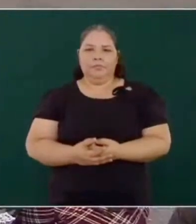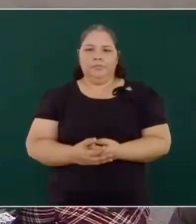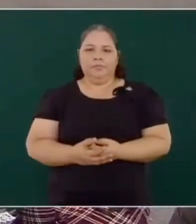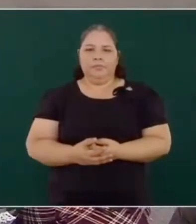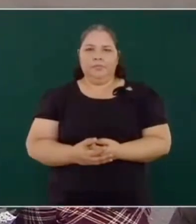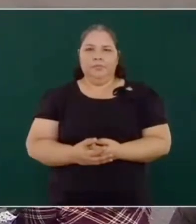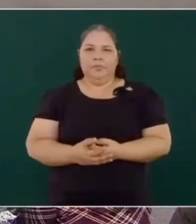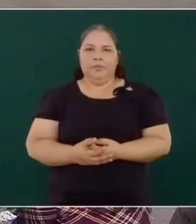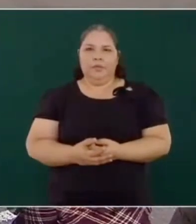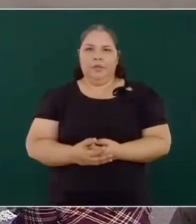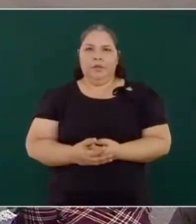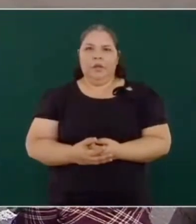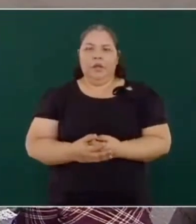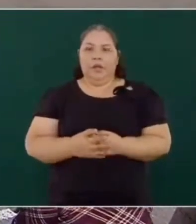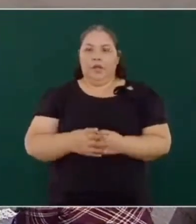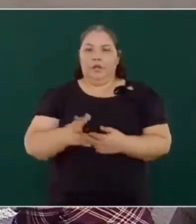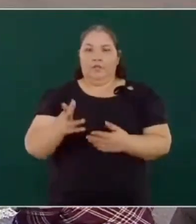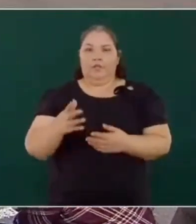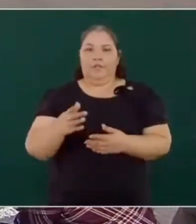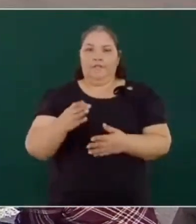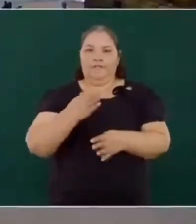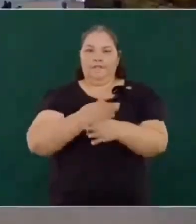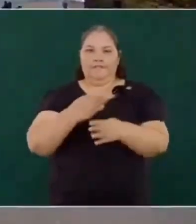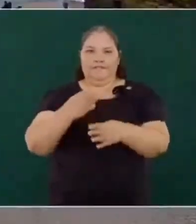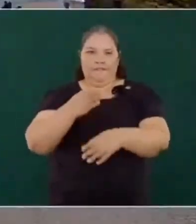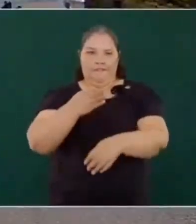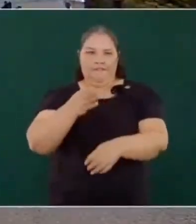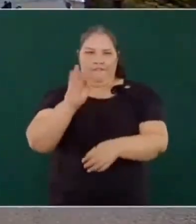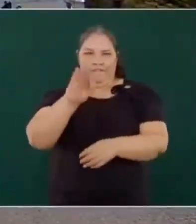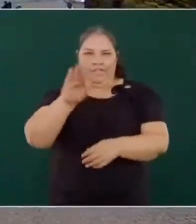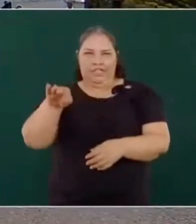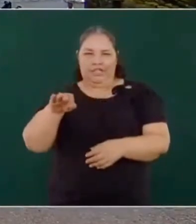y la tienen hasta el 23.